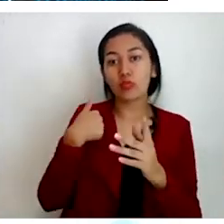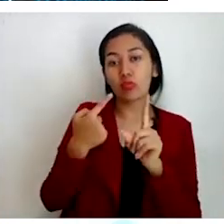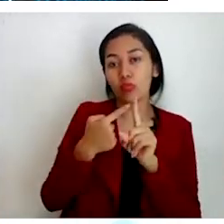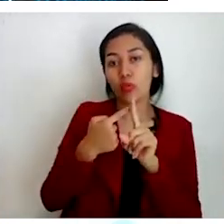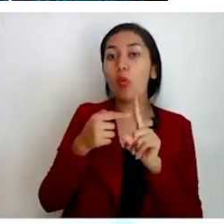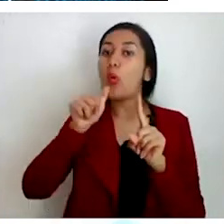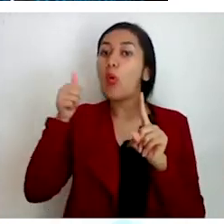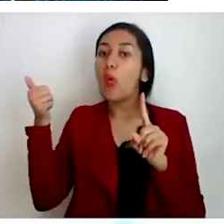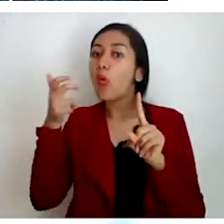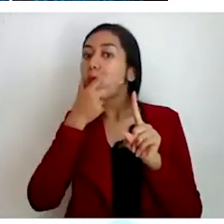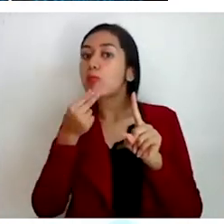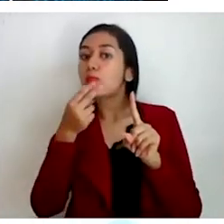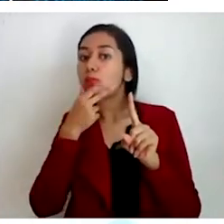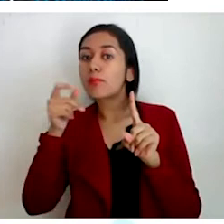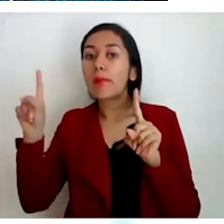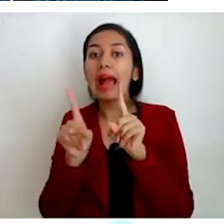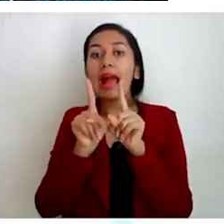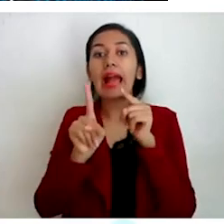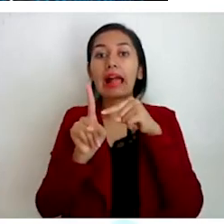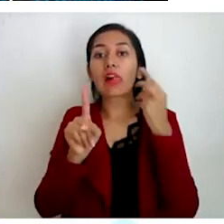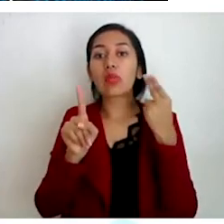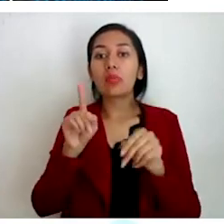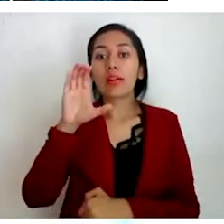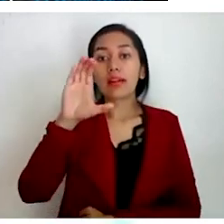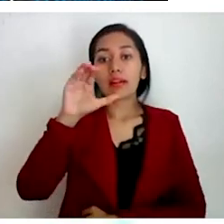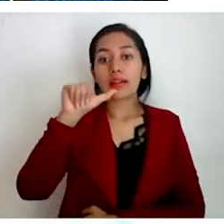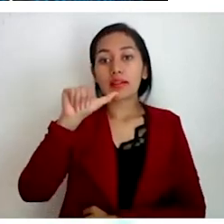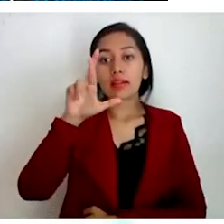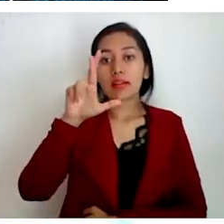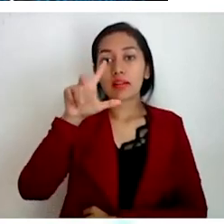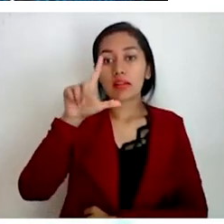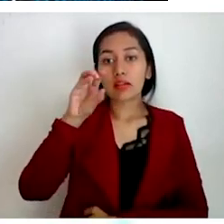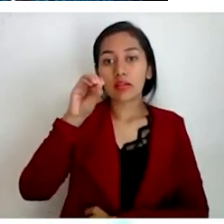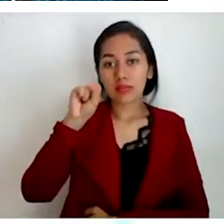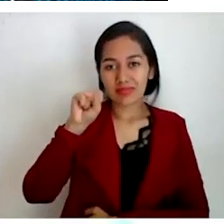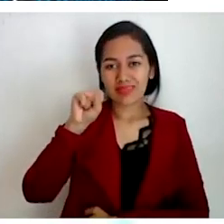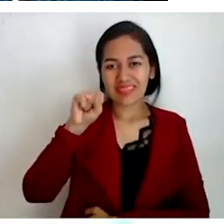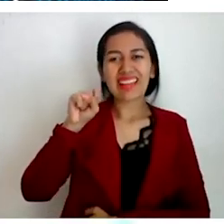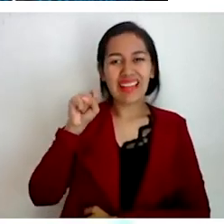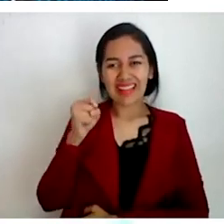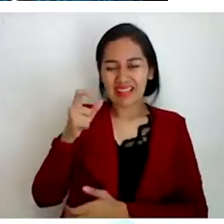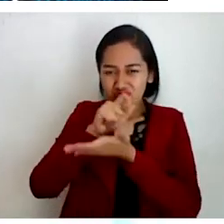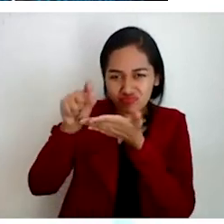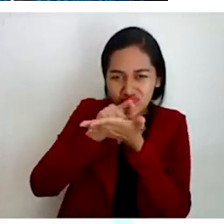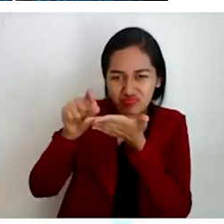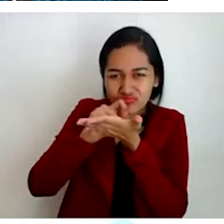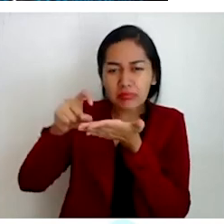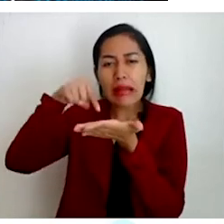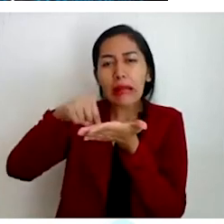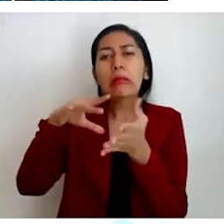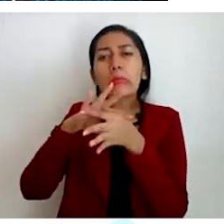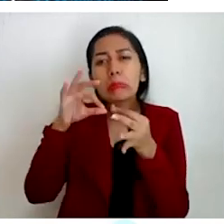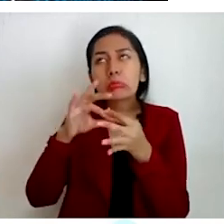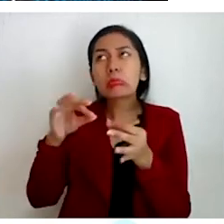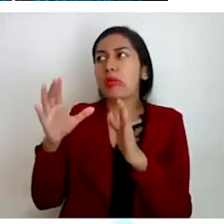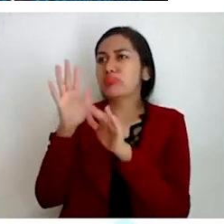Villela, en el SAGE, precisamente sobre esta reflexión en torno al cine y las pandemias. Esperemos que esté en un